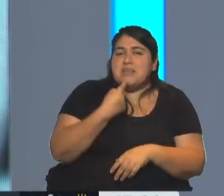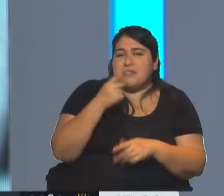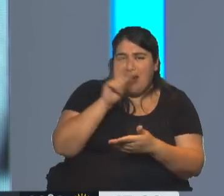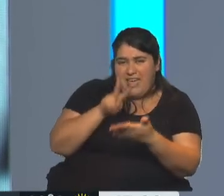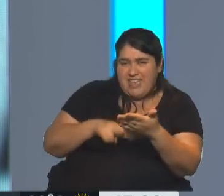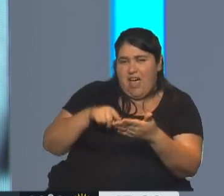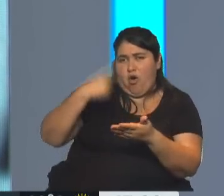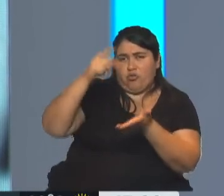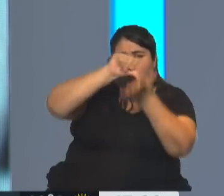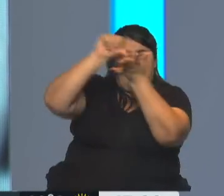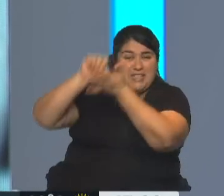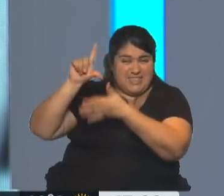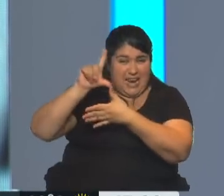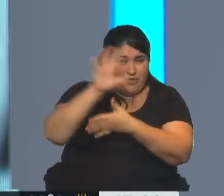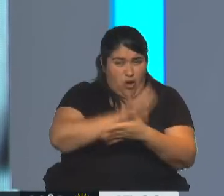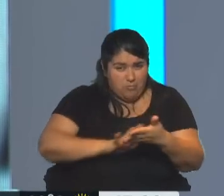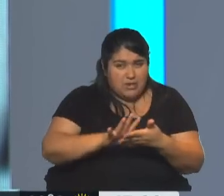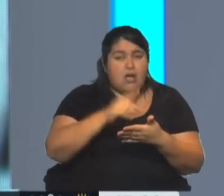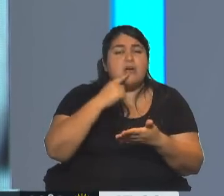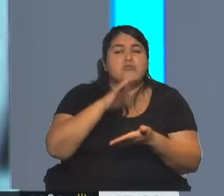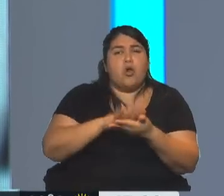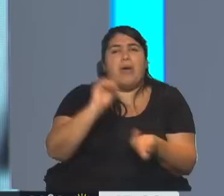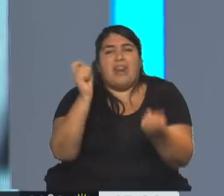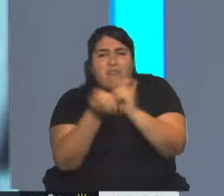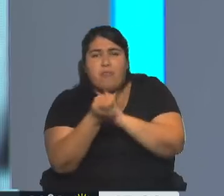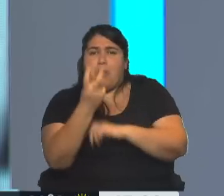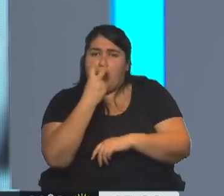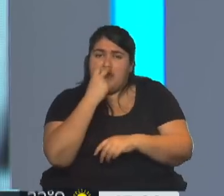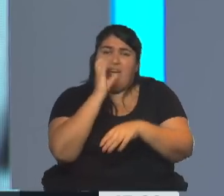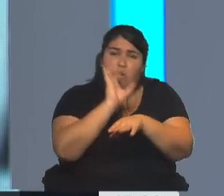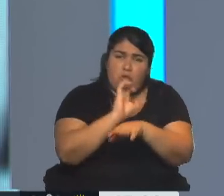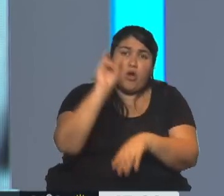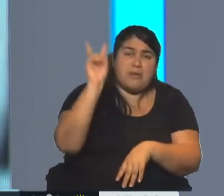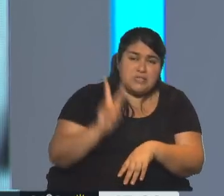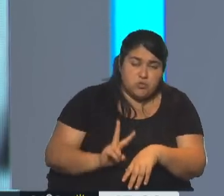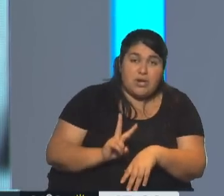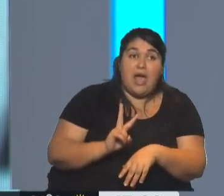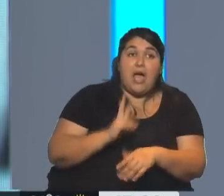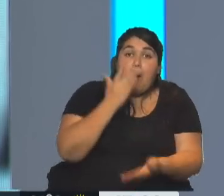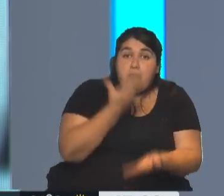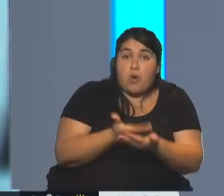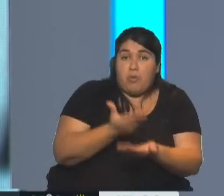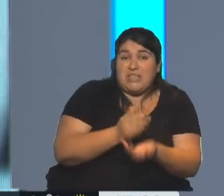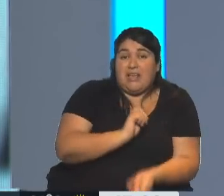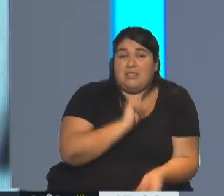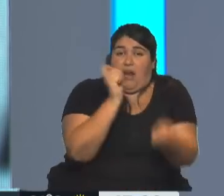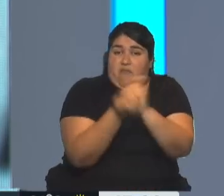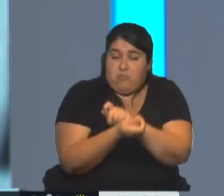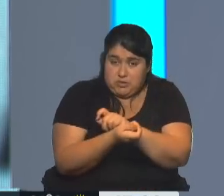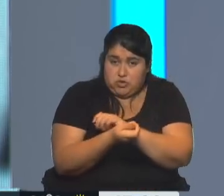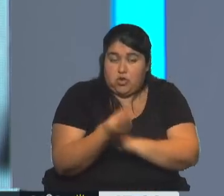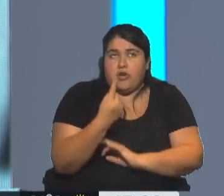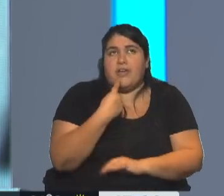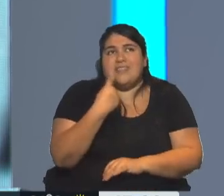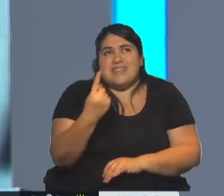en otros países latinoamericanos, en lo que fue el proceso de reforma en Bolivia, en Ecuador, incluso en Venezuela. Si bien uno puede decir que el gobierno no